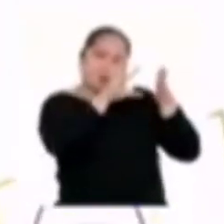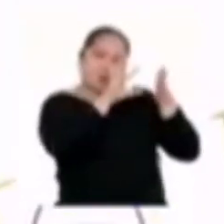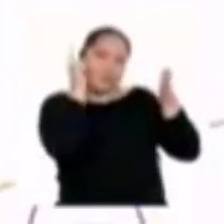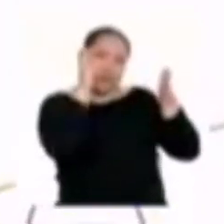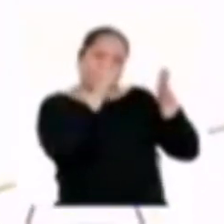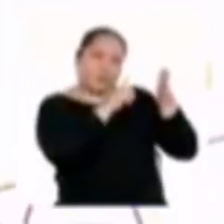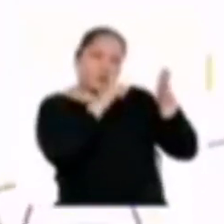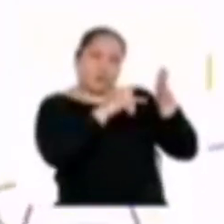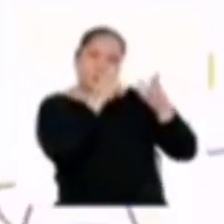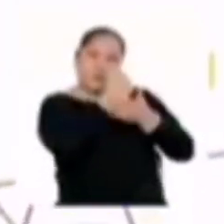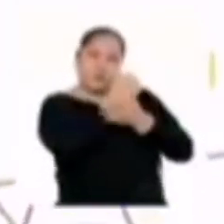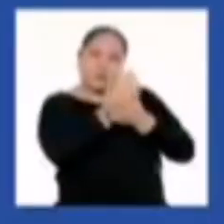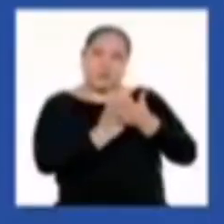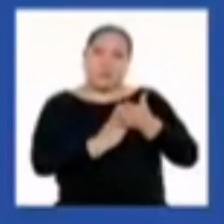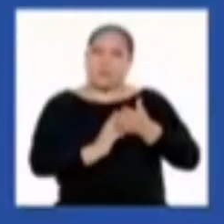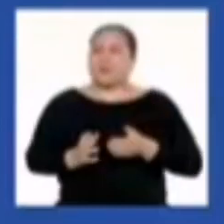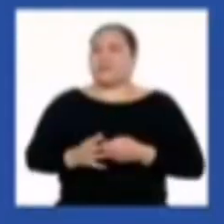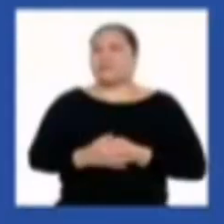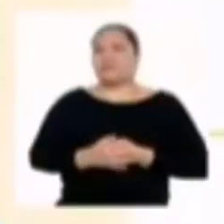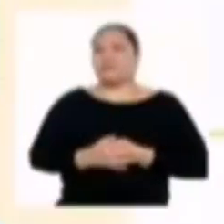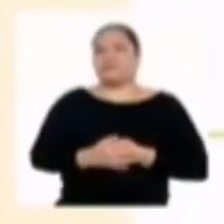reconocer estas partes.